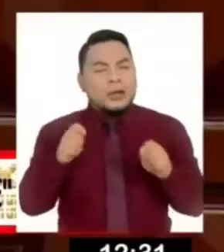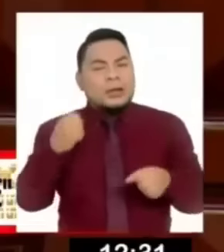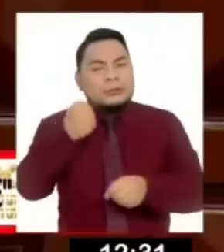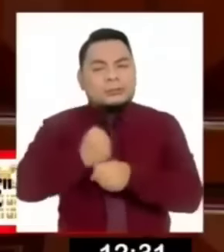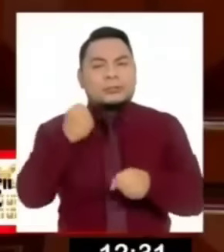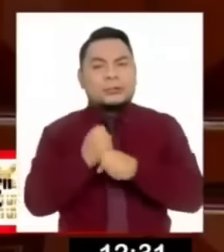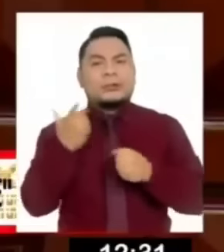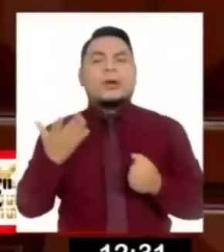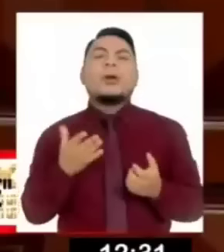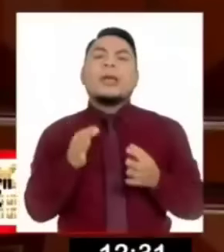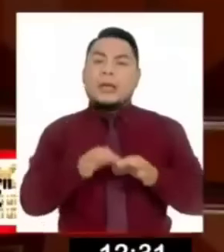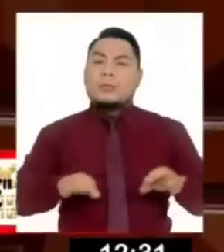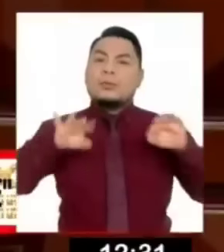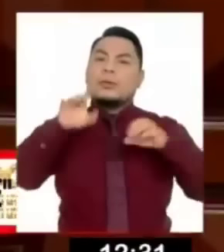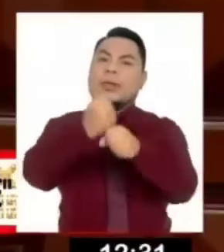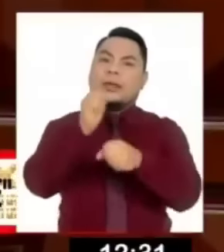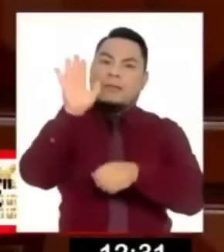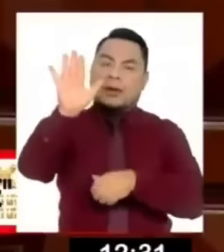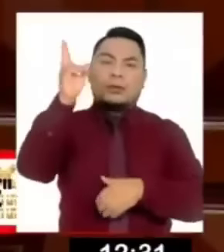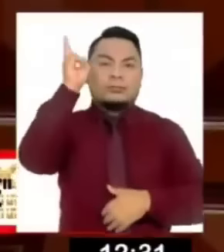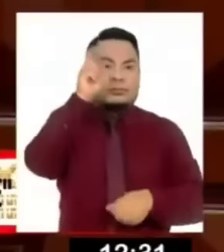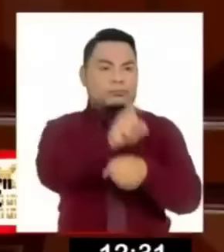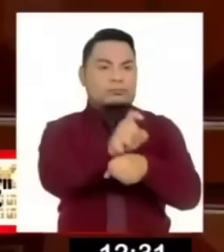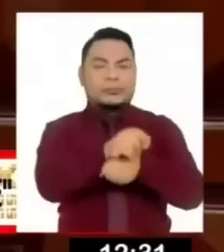esforzado como importante trabajo.